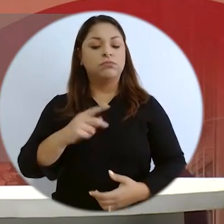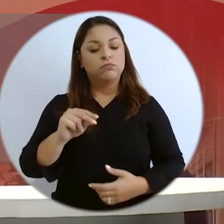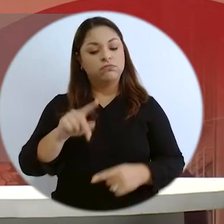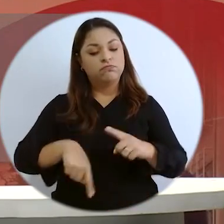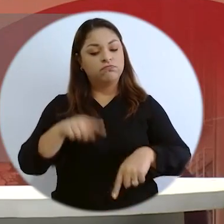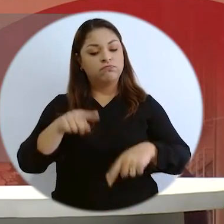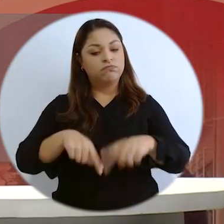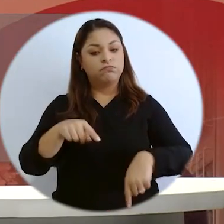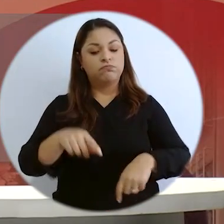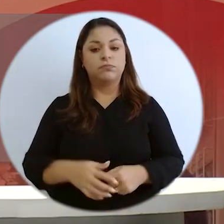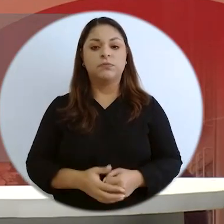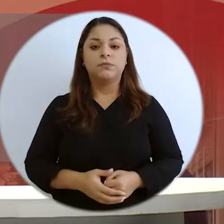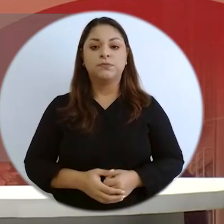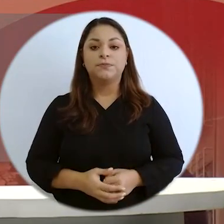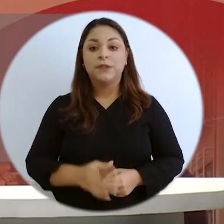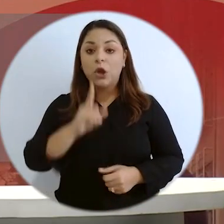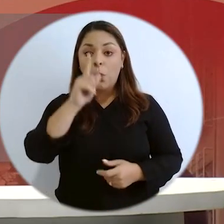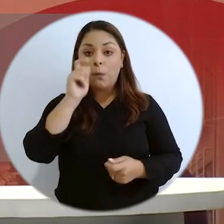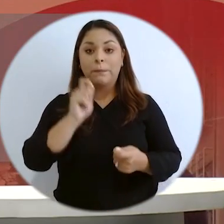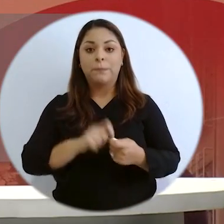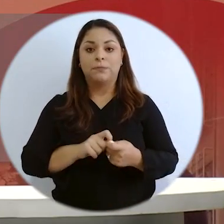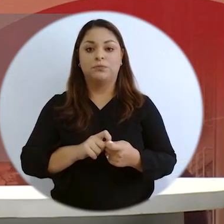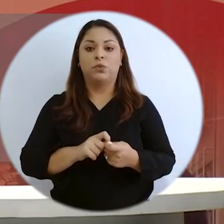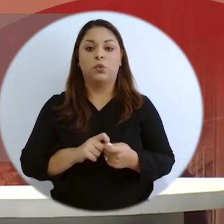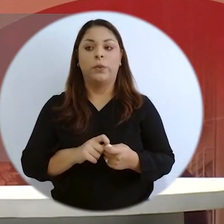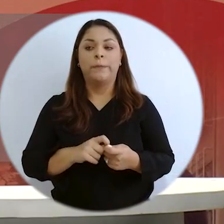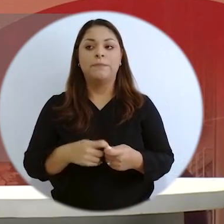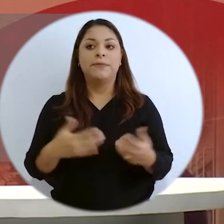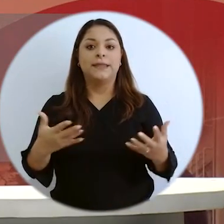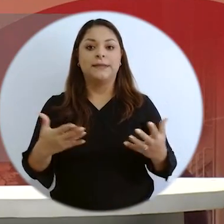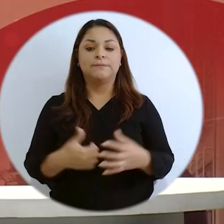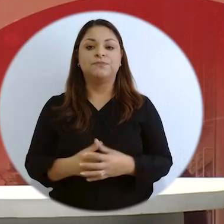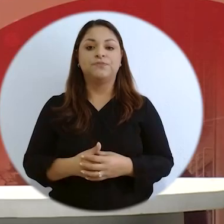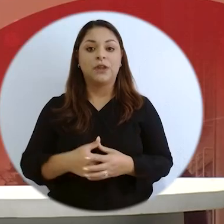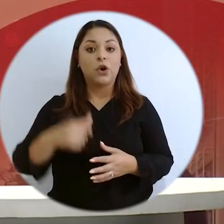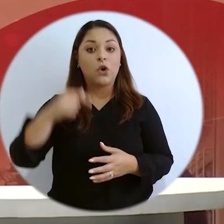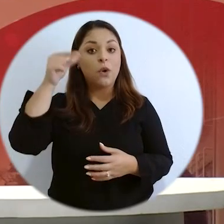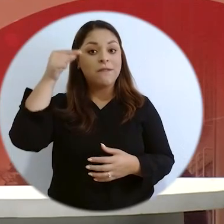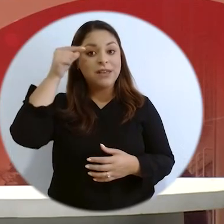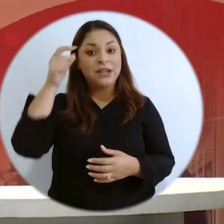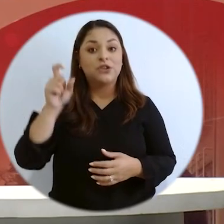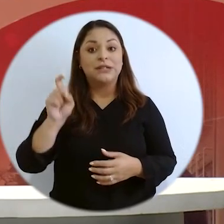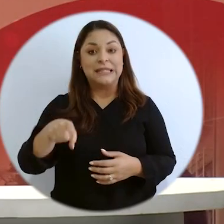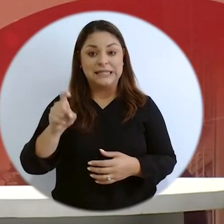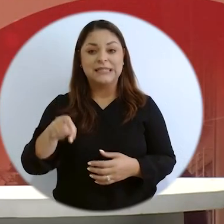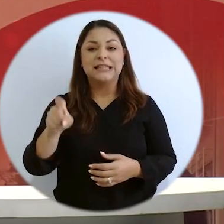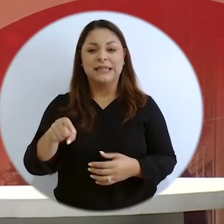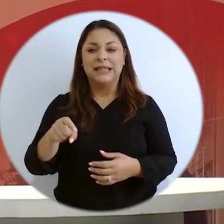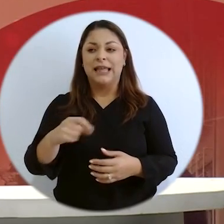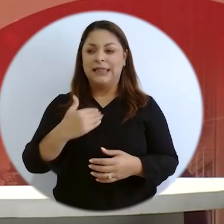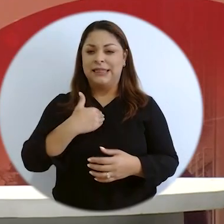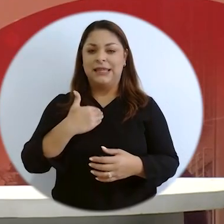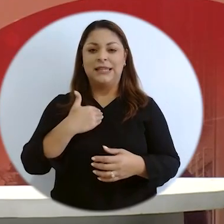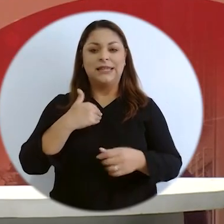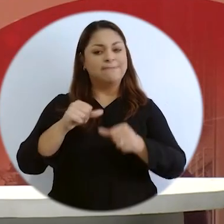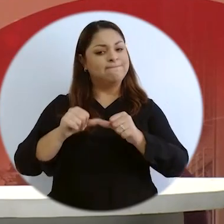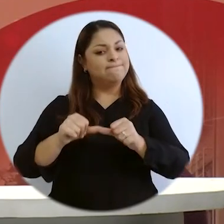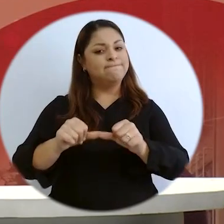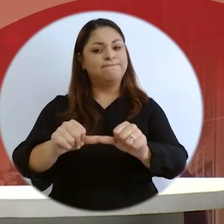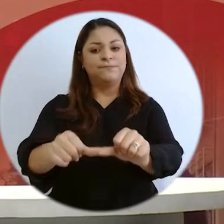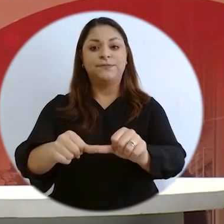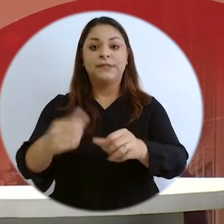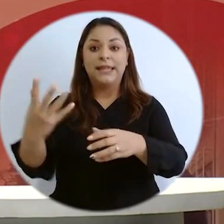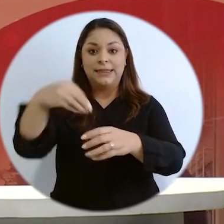hacer las cosas solo. Y un punto, haciendo lo que Claudia decía, es que el gobierno necesita generar consistencia